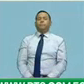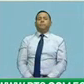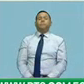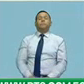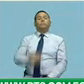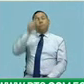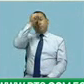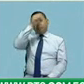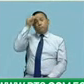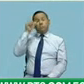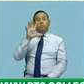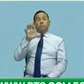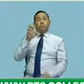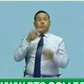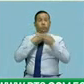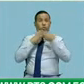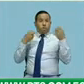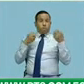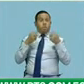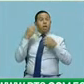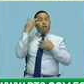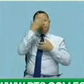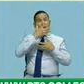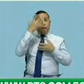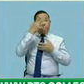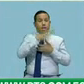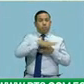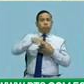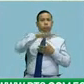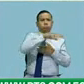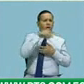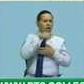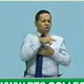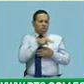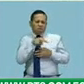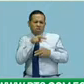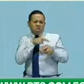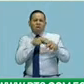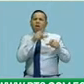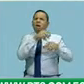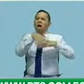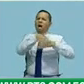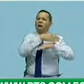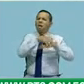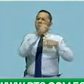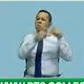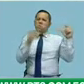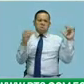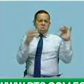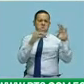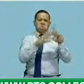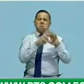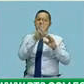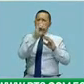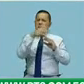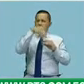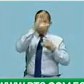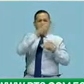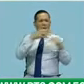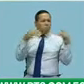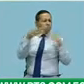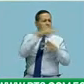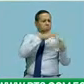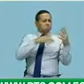Domingo 15 de noviembre, Esmeraldas. Un grupo de ciudadanos bailan en plena vía pública. Son más de 20 en un mismo espacio